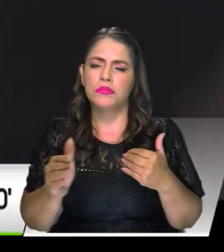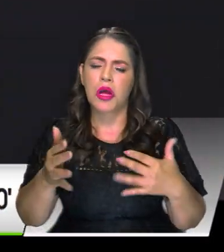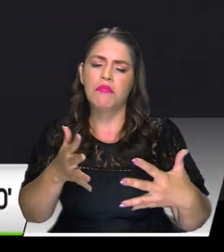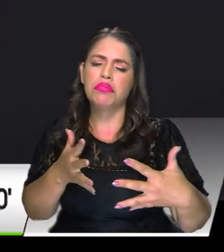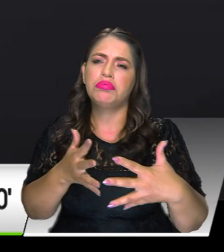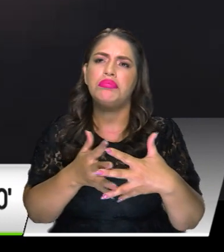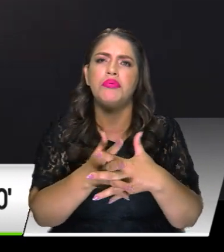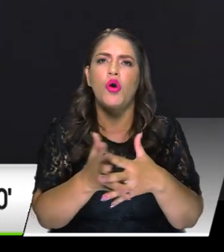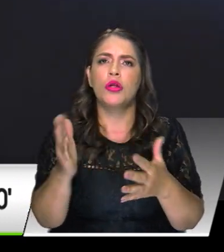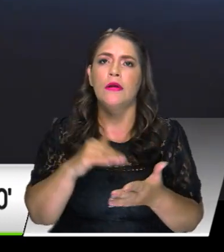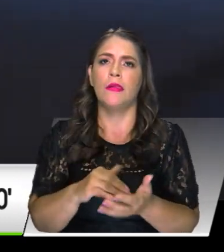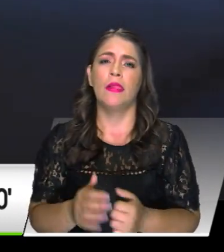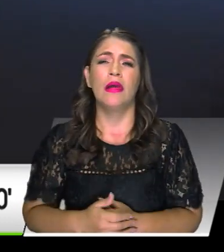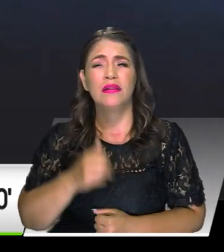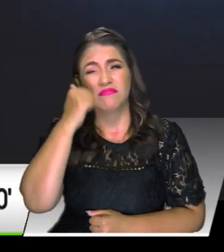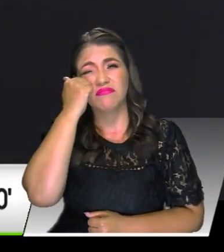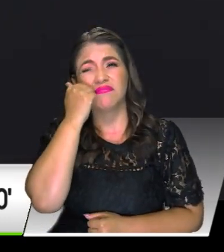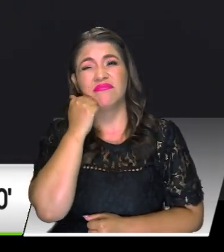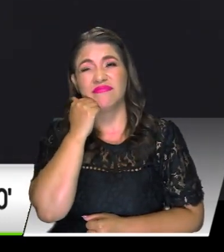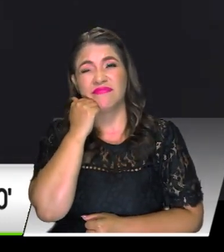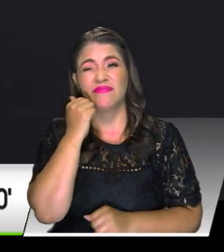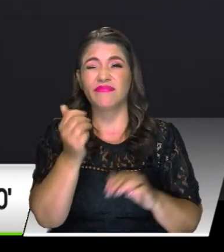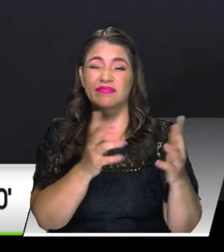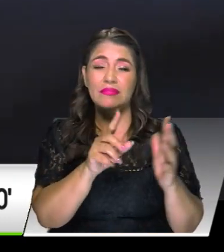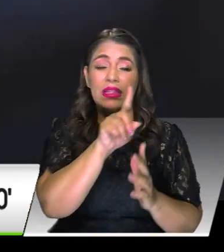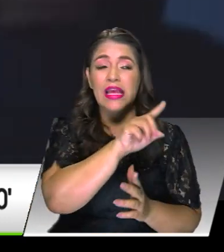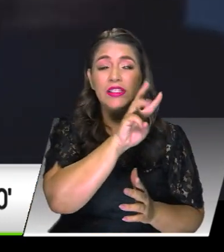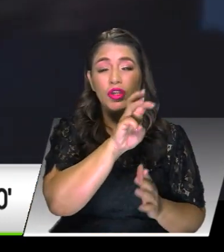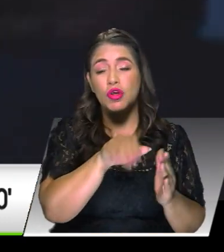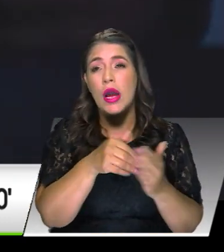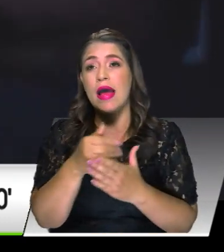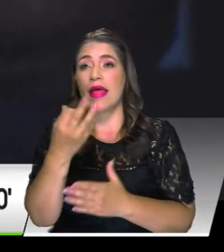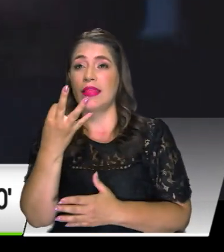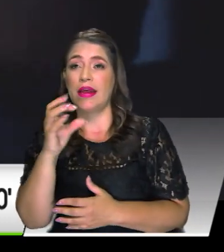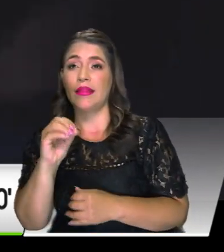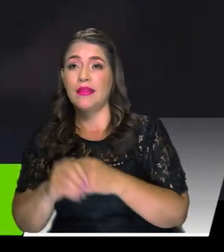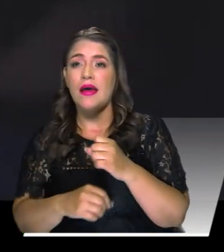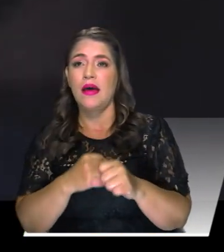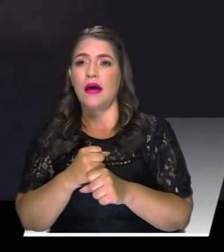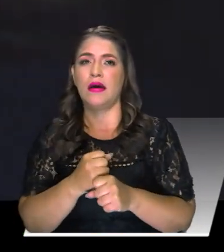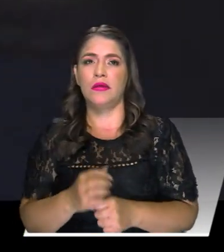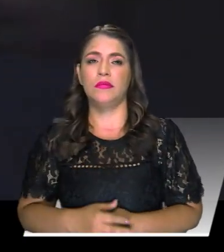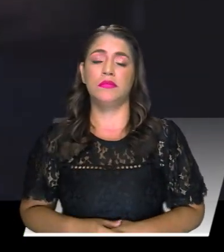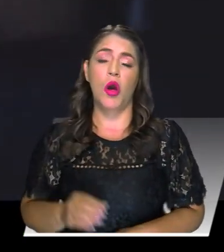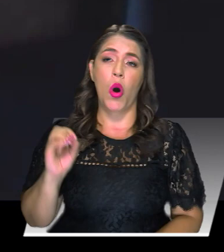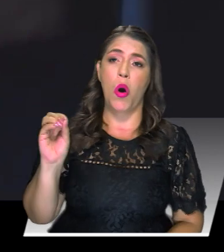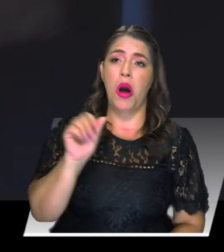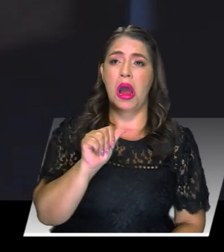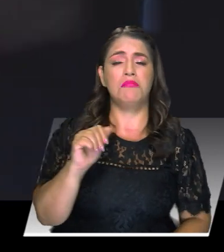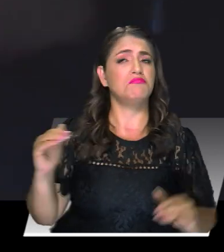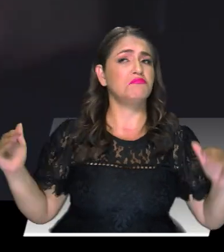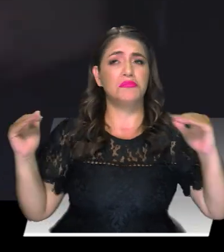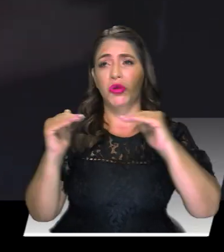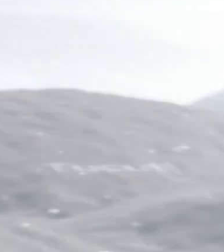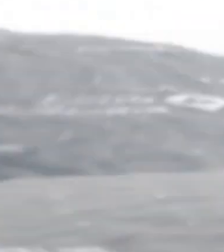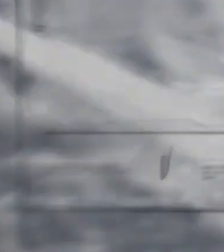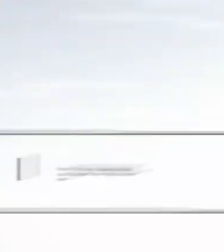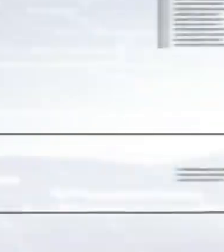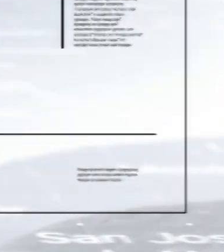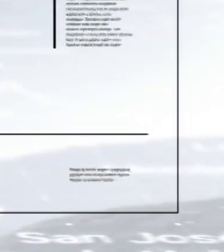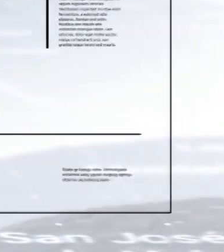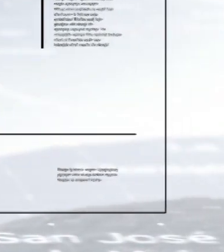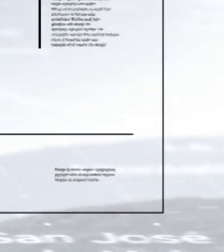sensación de tristeza golpea más a las personas entre 18 y 30 años y actualmente no distingue entre hombres y mujeres